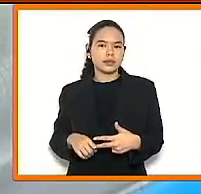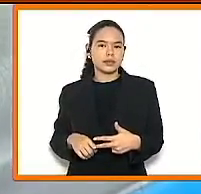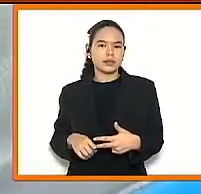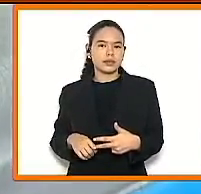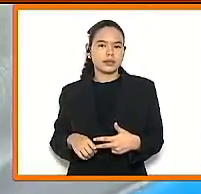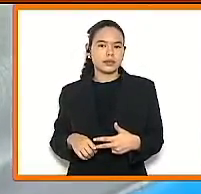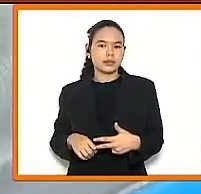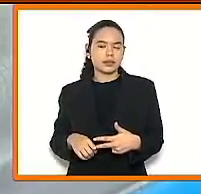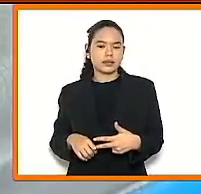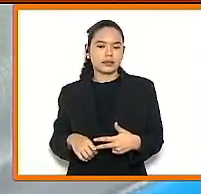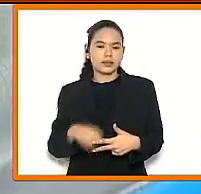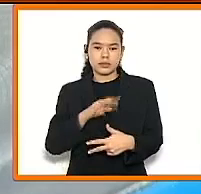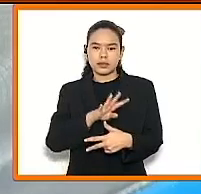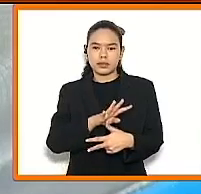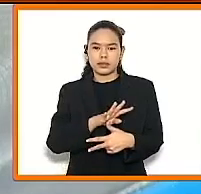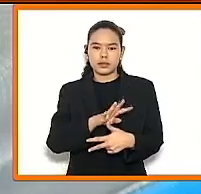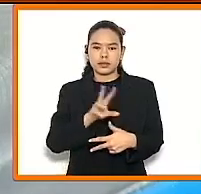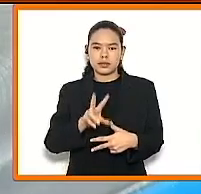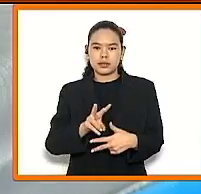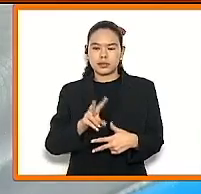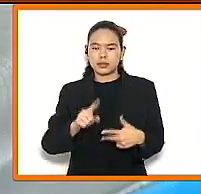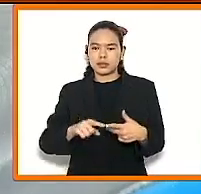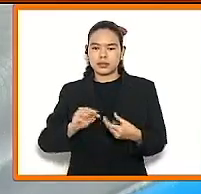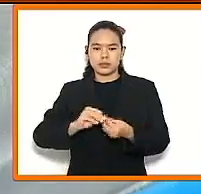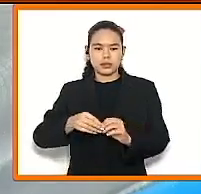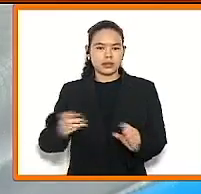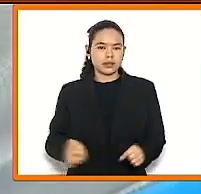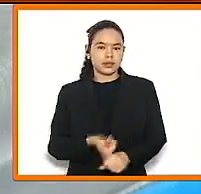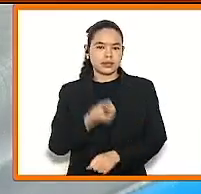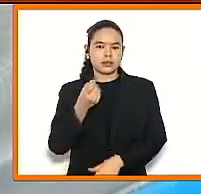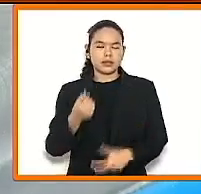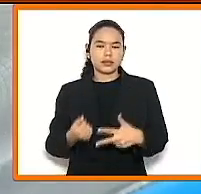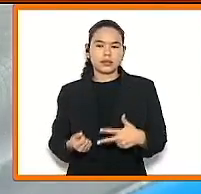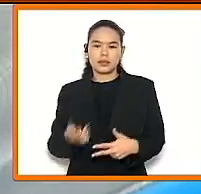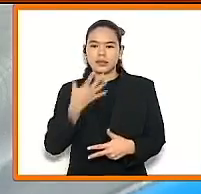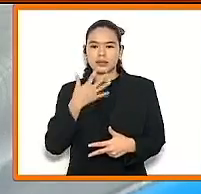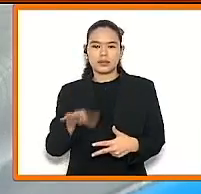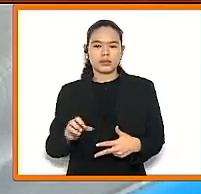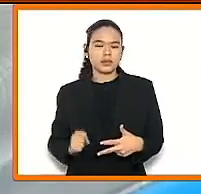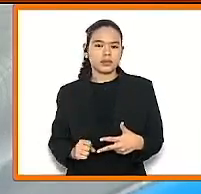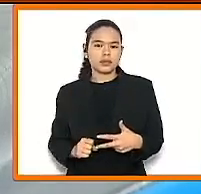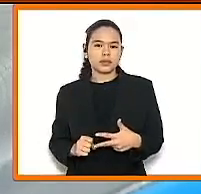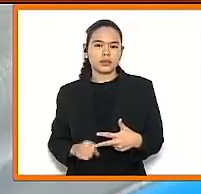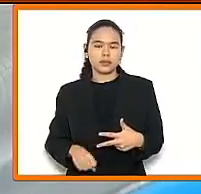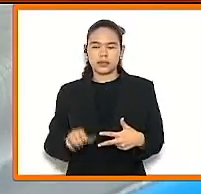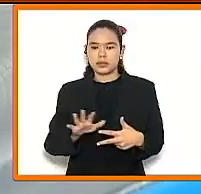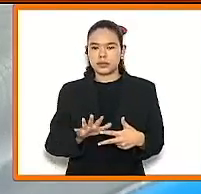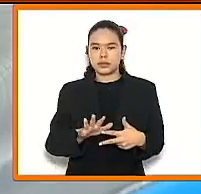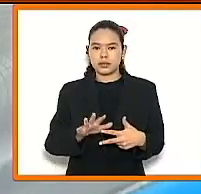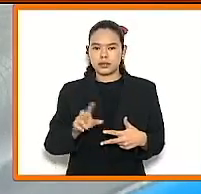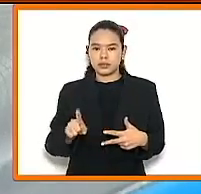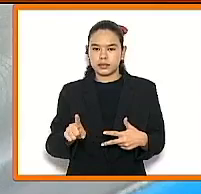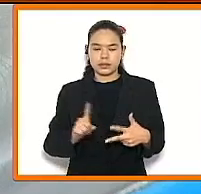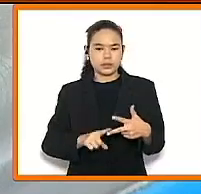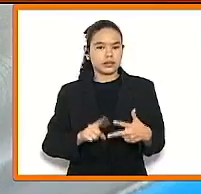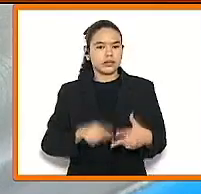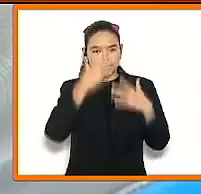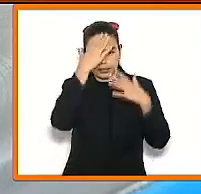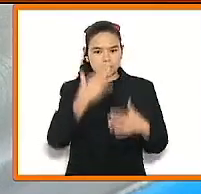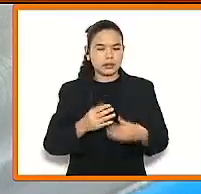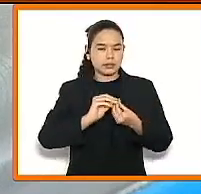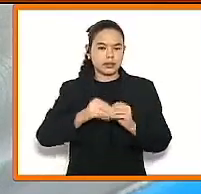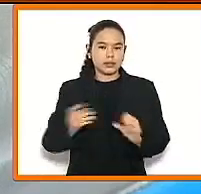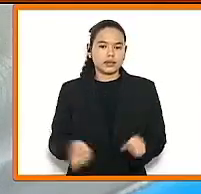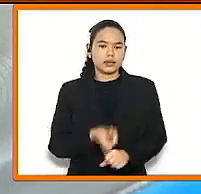es el 42. Segundo número ganador, suerte. El 51, tercer y